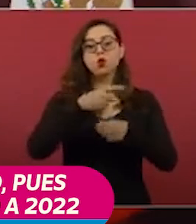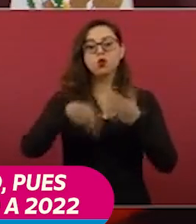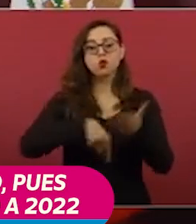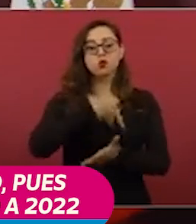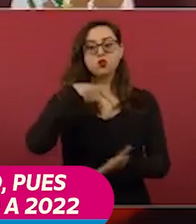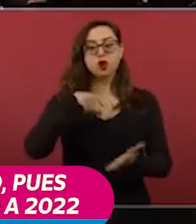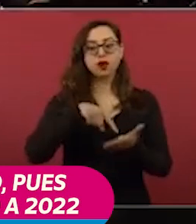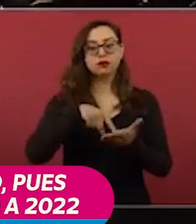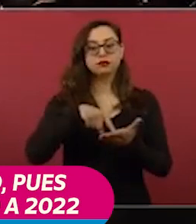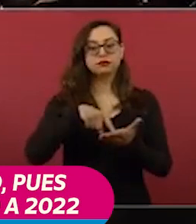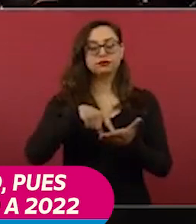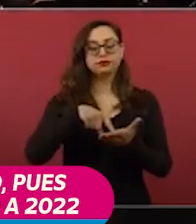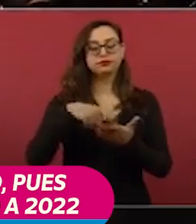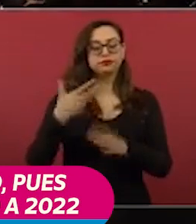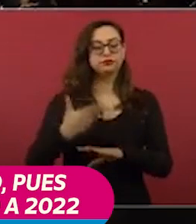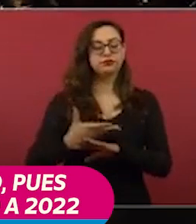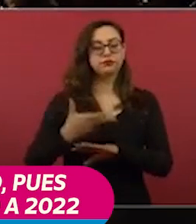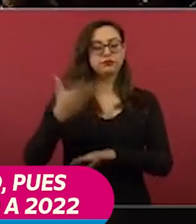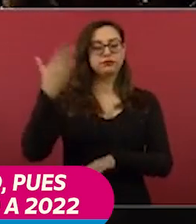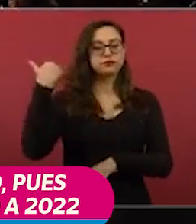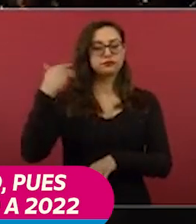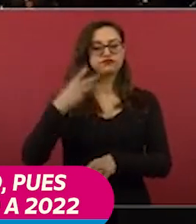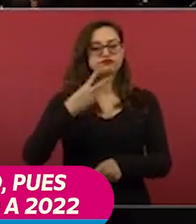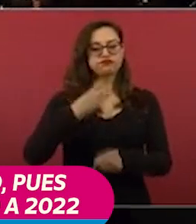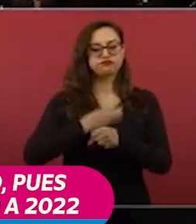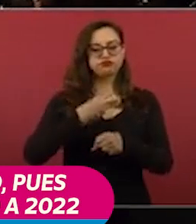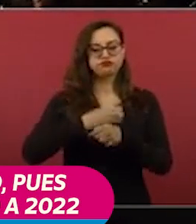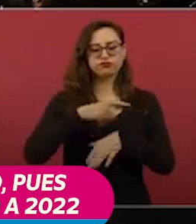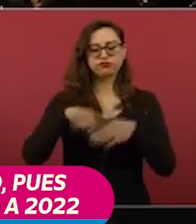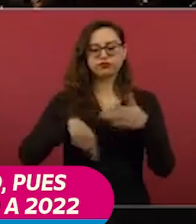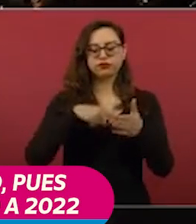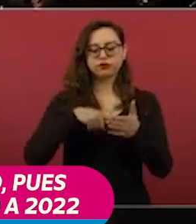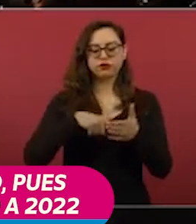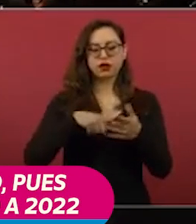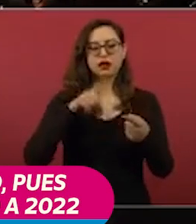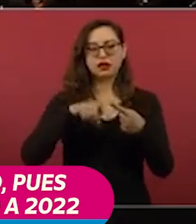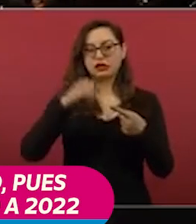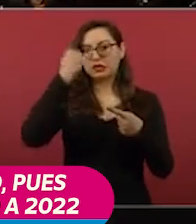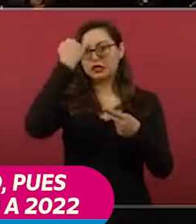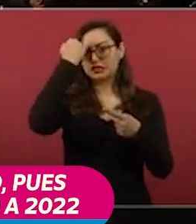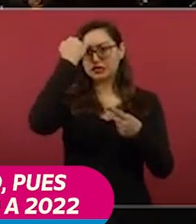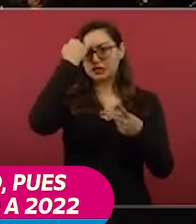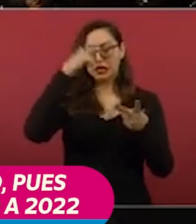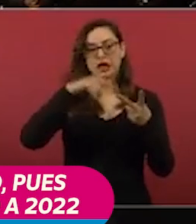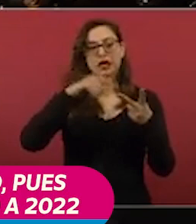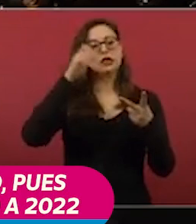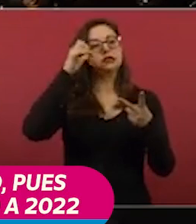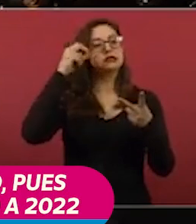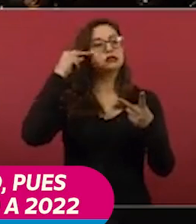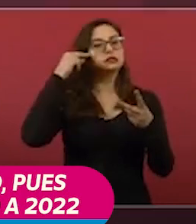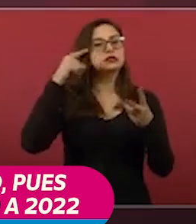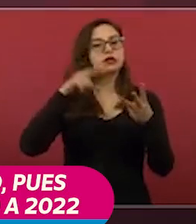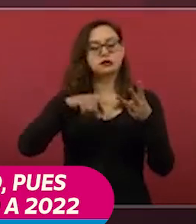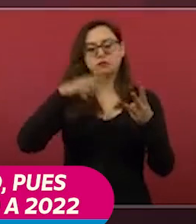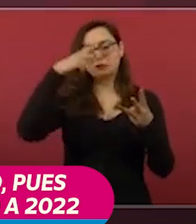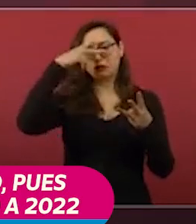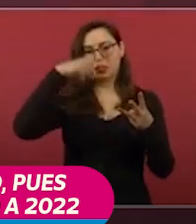Estábamos en tercero, era la India, China y México,